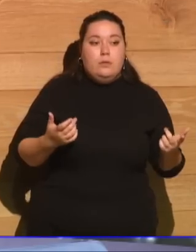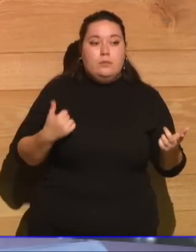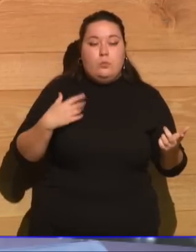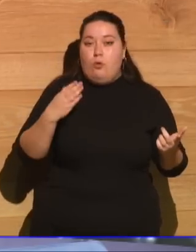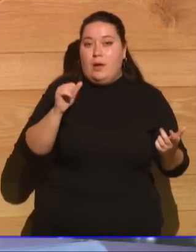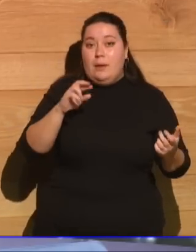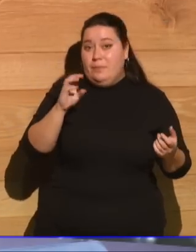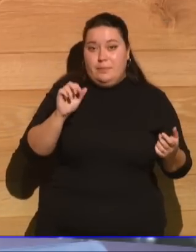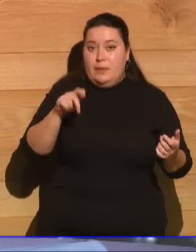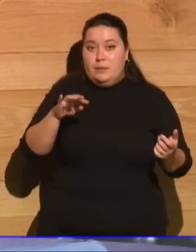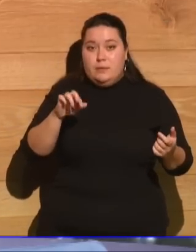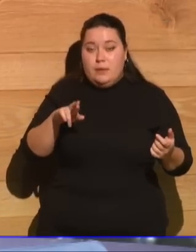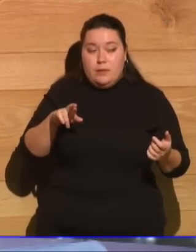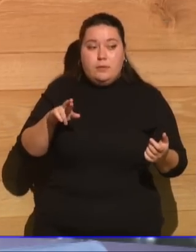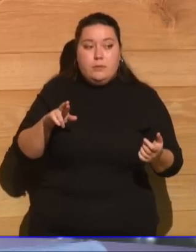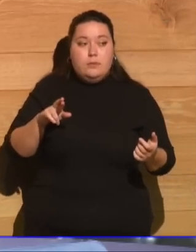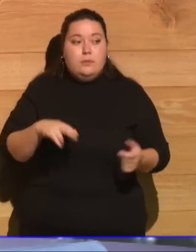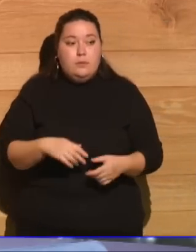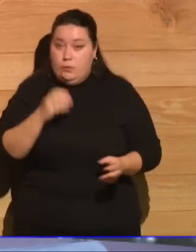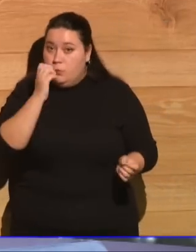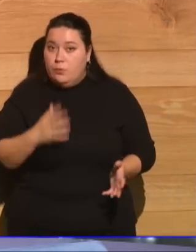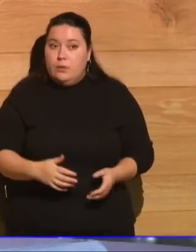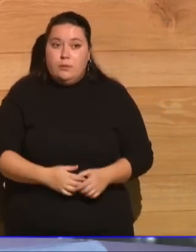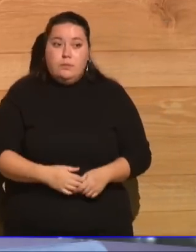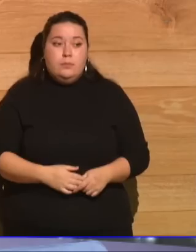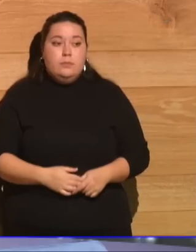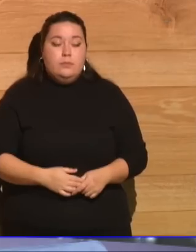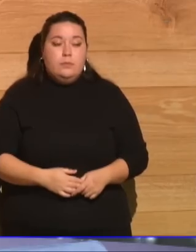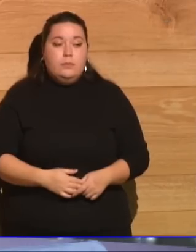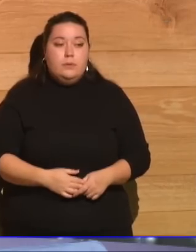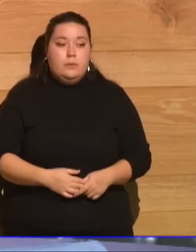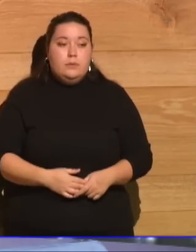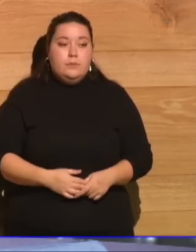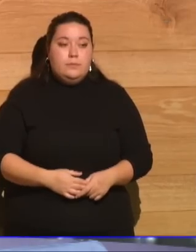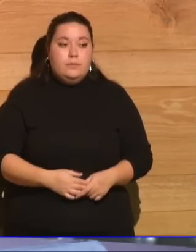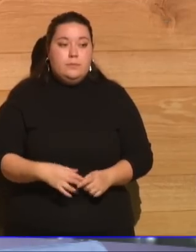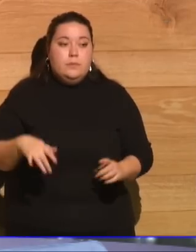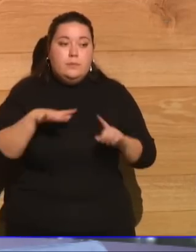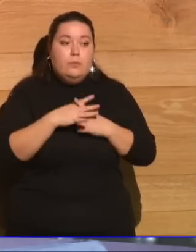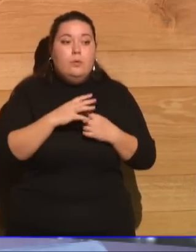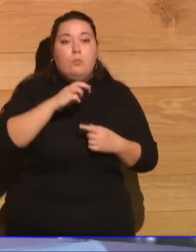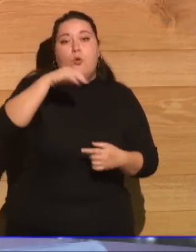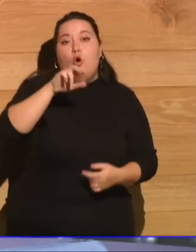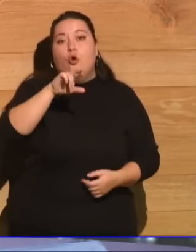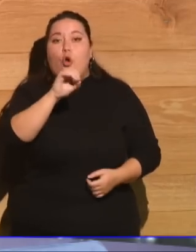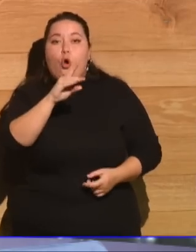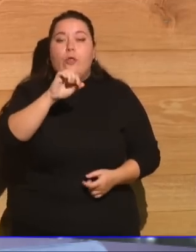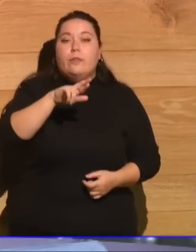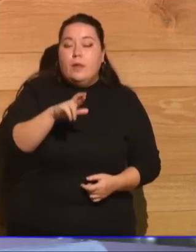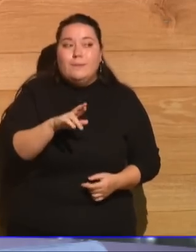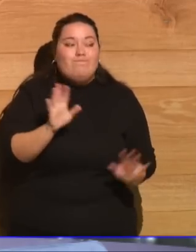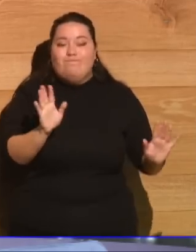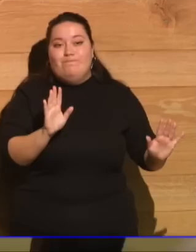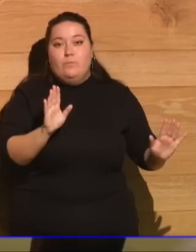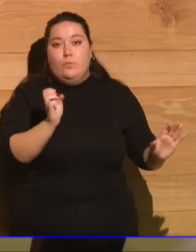de Carpenter en términos sonoros, quiero decir. Y qué buena es, por cierto. Y es estupenda, además. Pero en el caso de Moroder, Se quedó. se